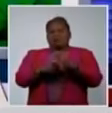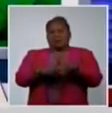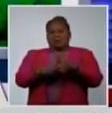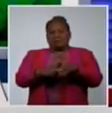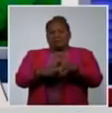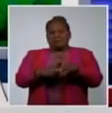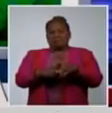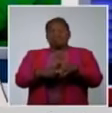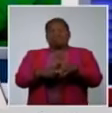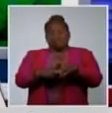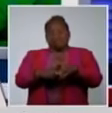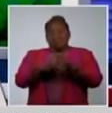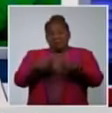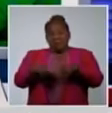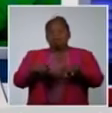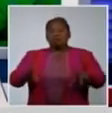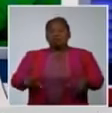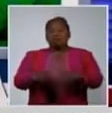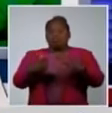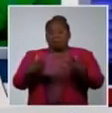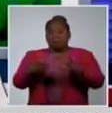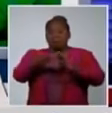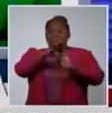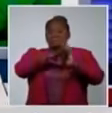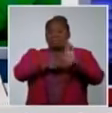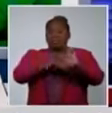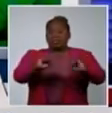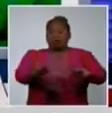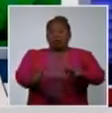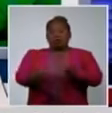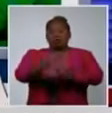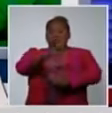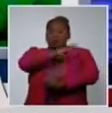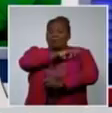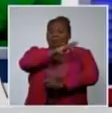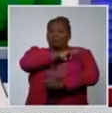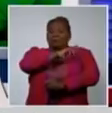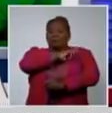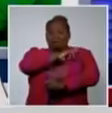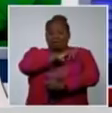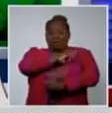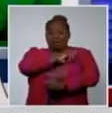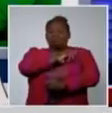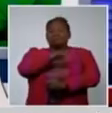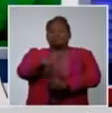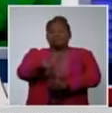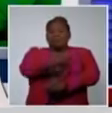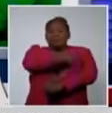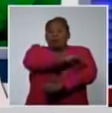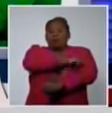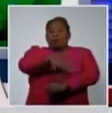muchas medidas del control y con mucha responsabilidad de sus poblaciones